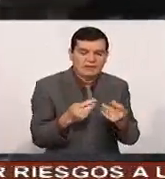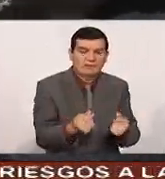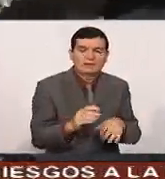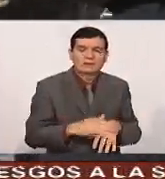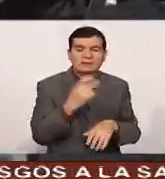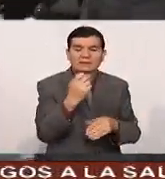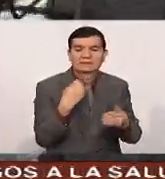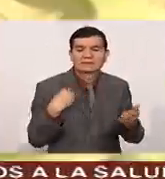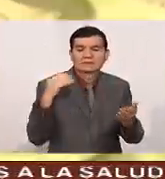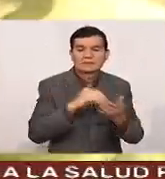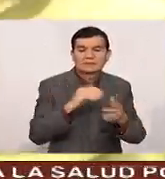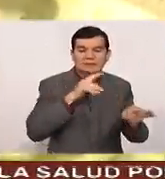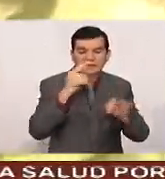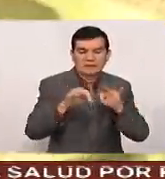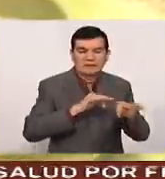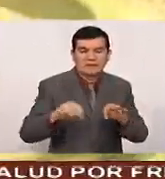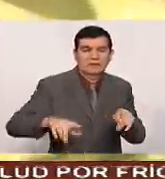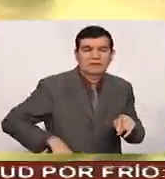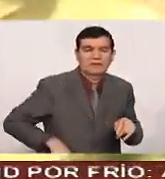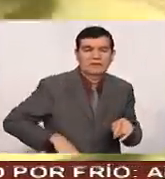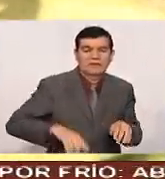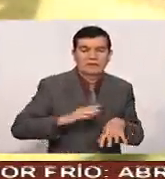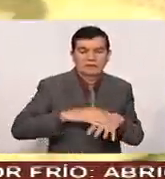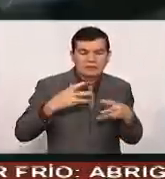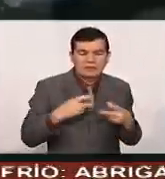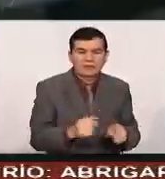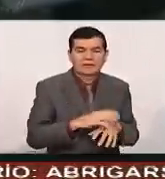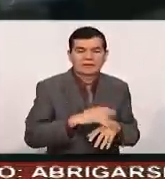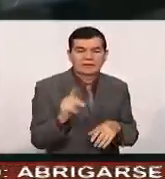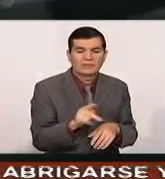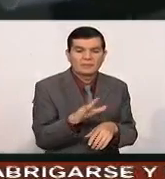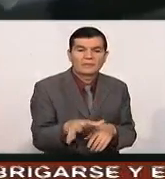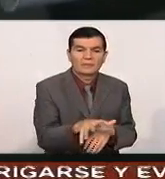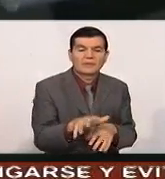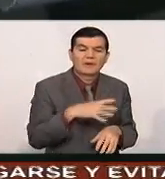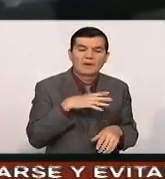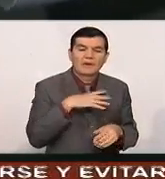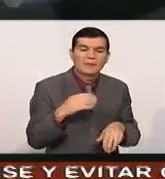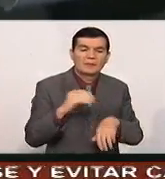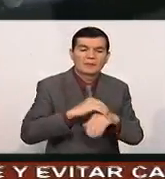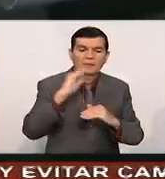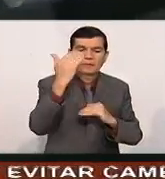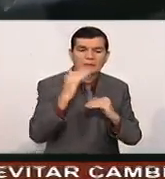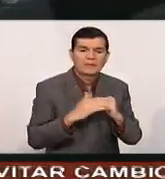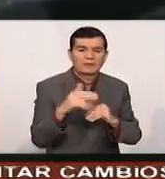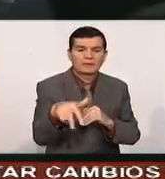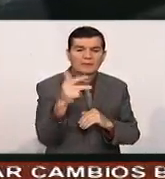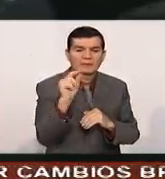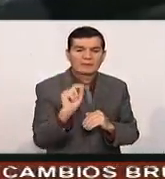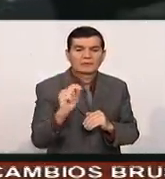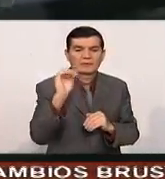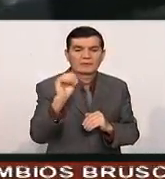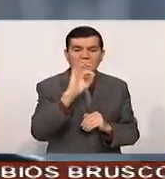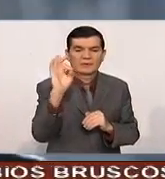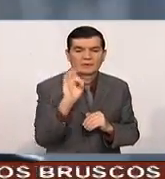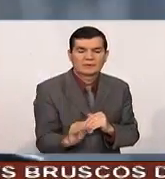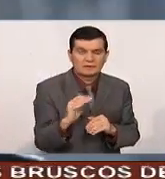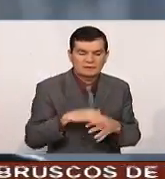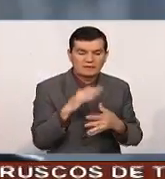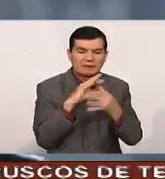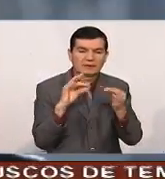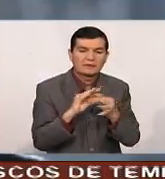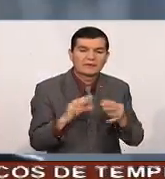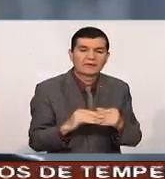que se destina a funciones del gobierno, mientras que el gasto de inversión del sector público se ha reducido 13.9%,